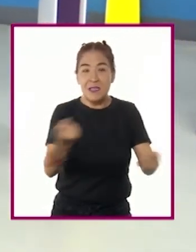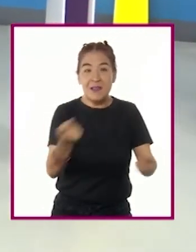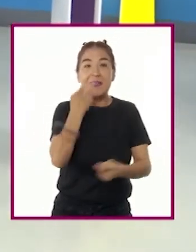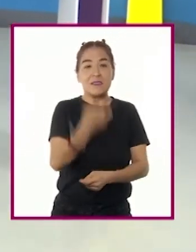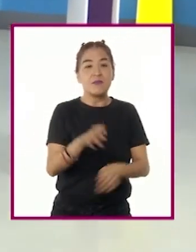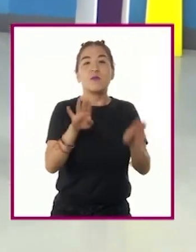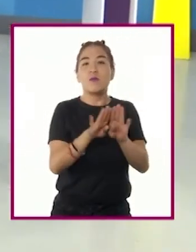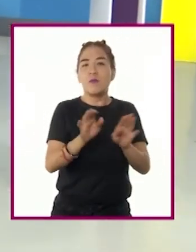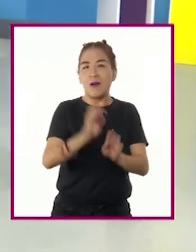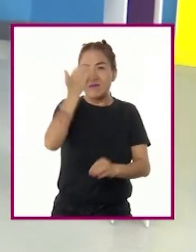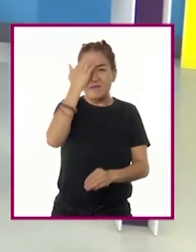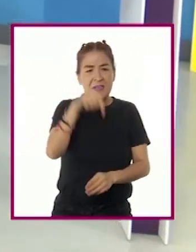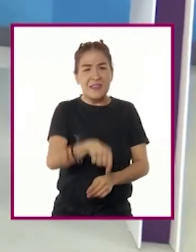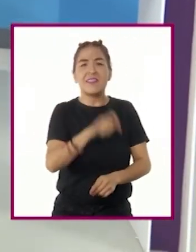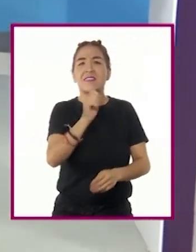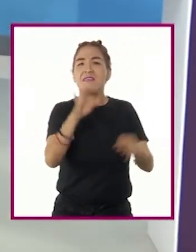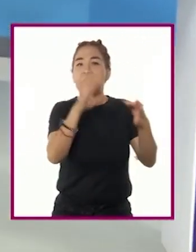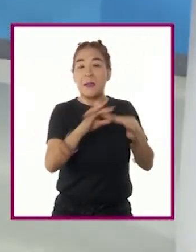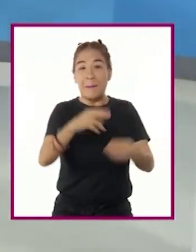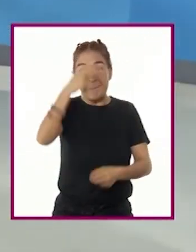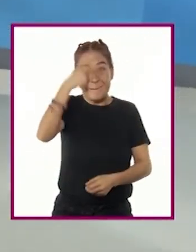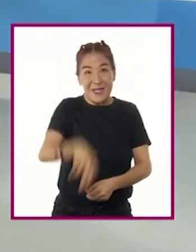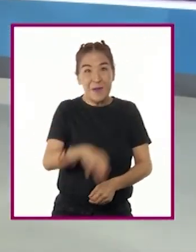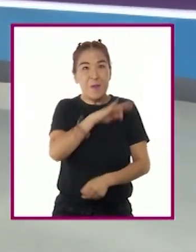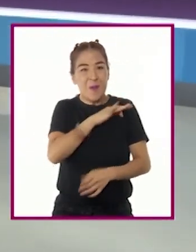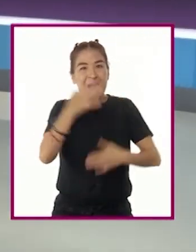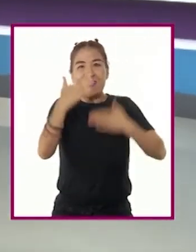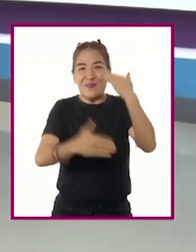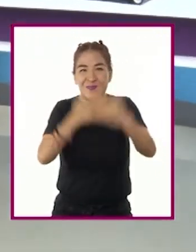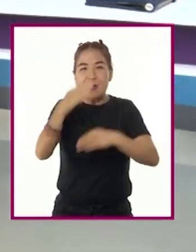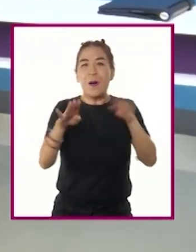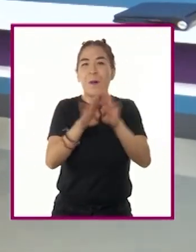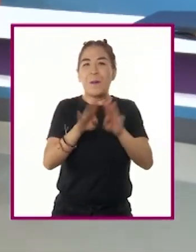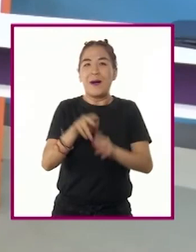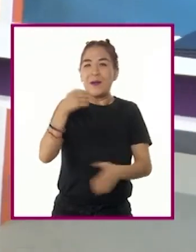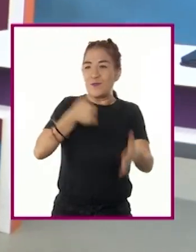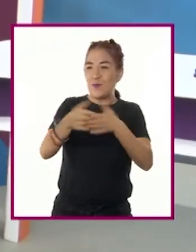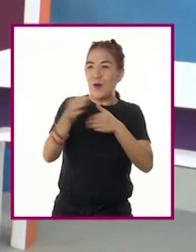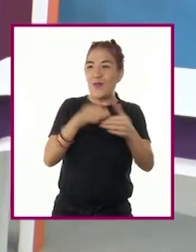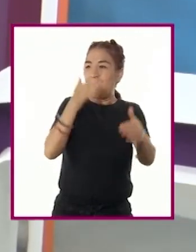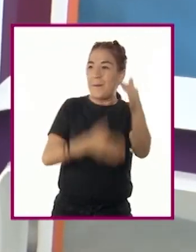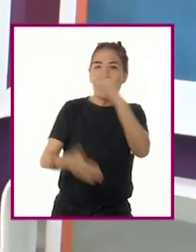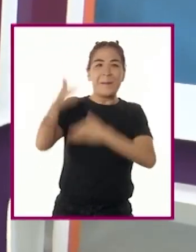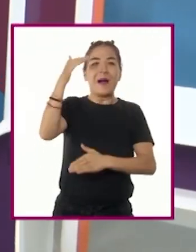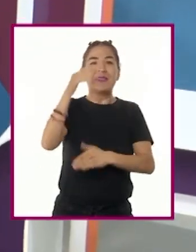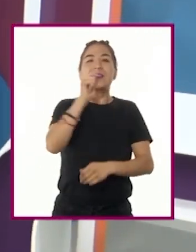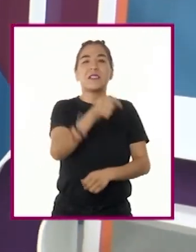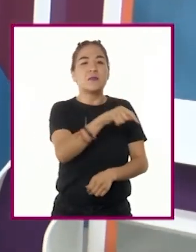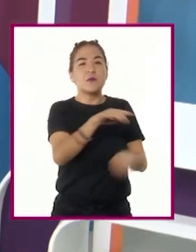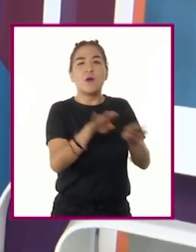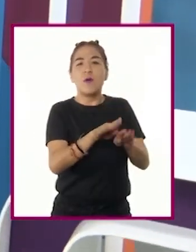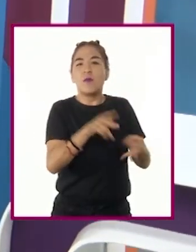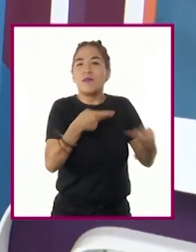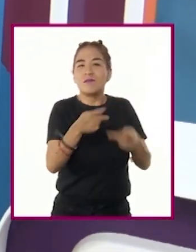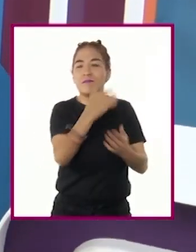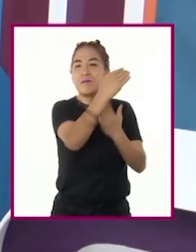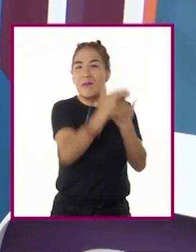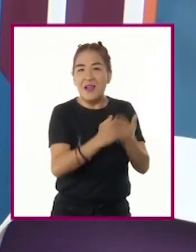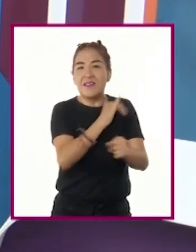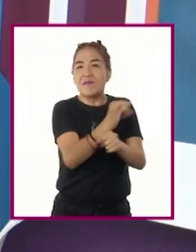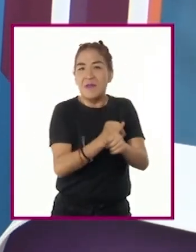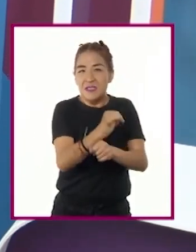vivimos, México no puede aspirar a involucrarse entre la vanguardia mundial si no otorga más recursos a la